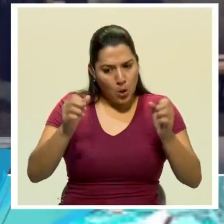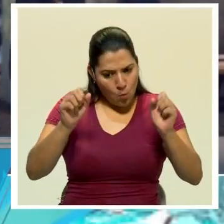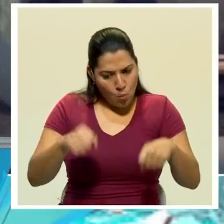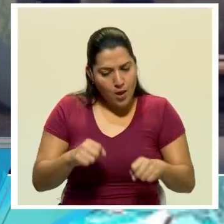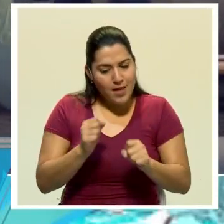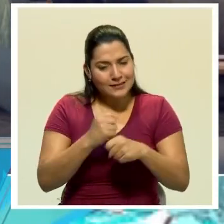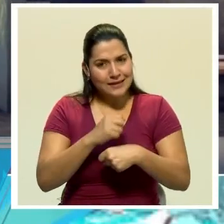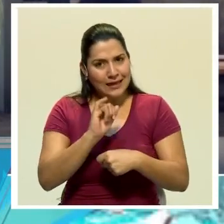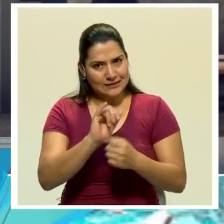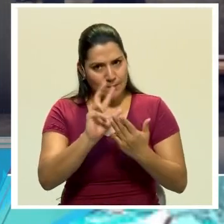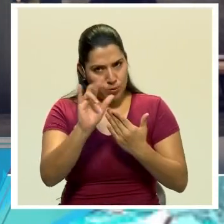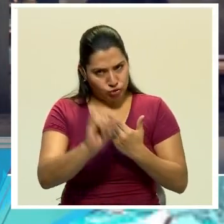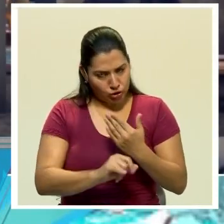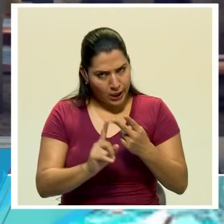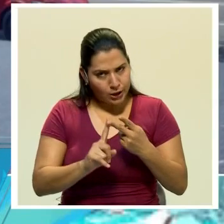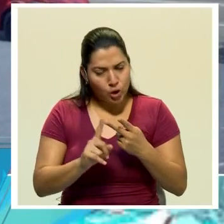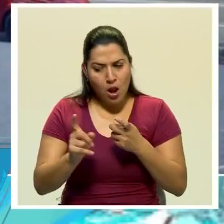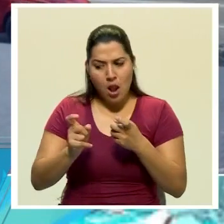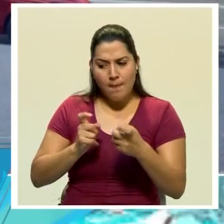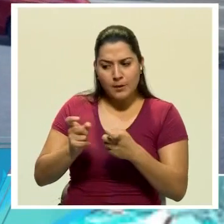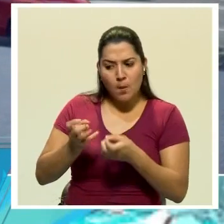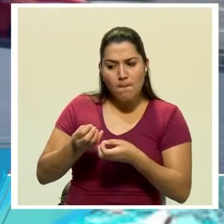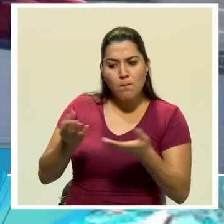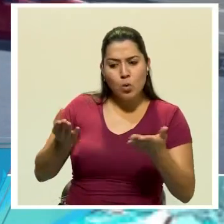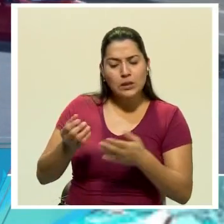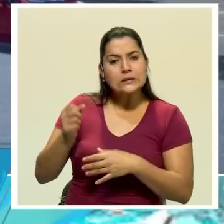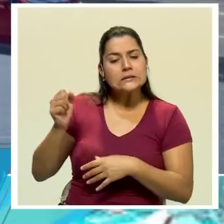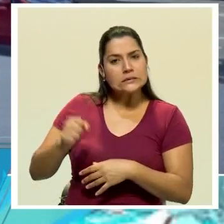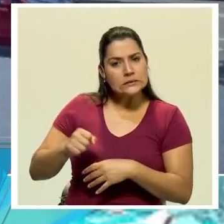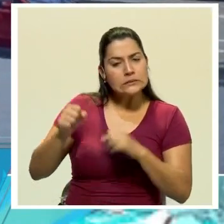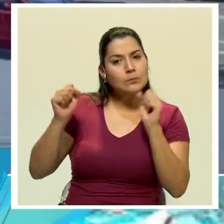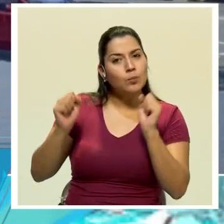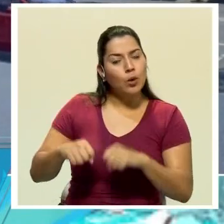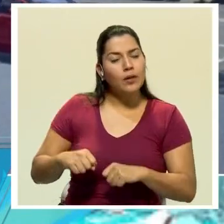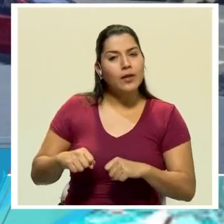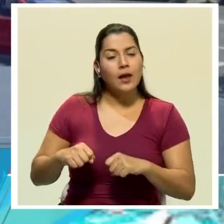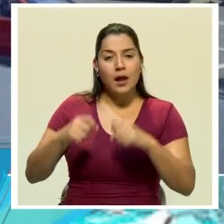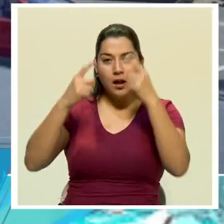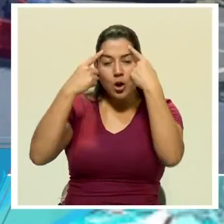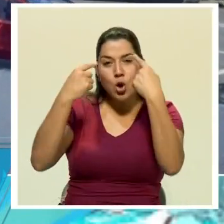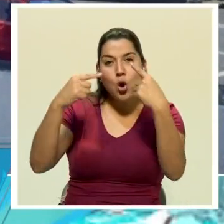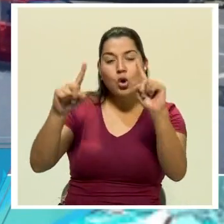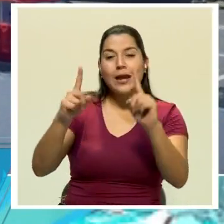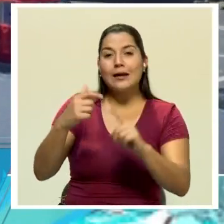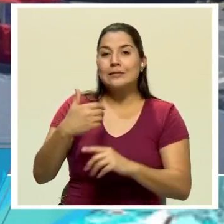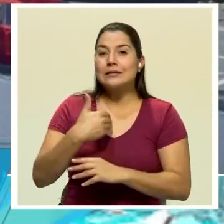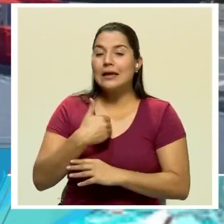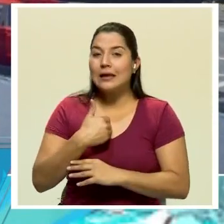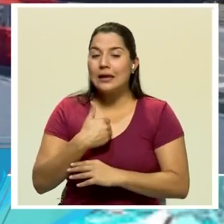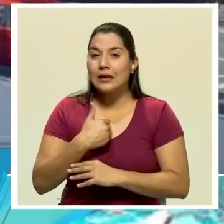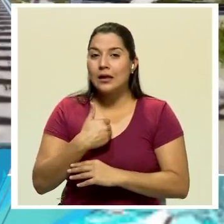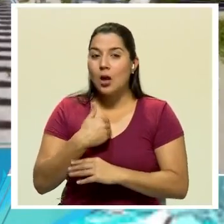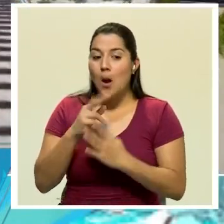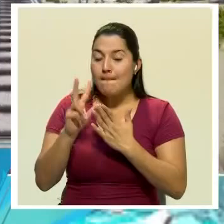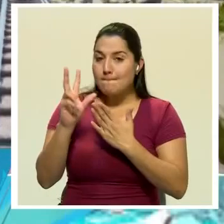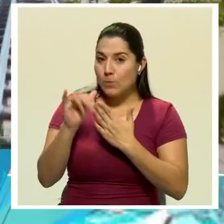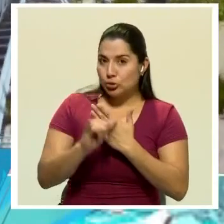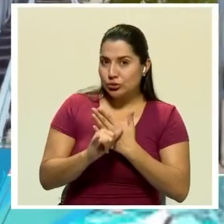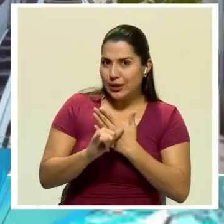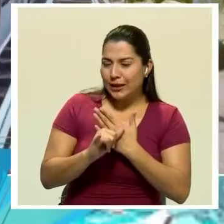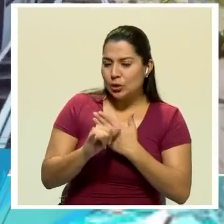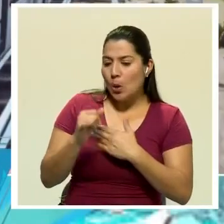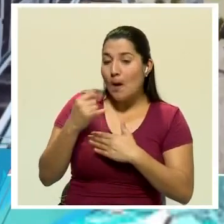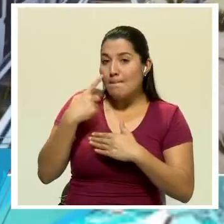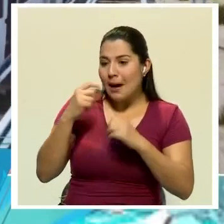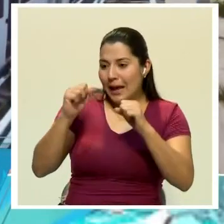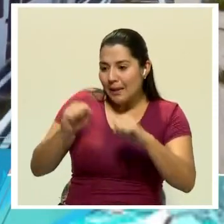de esta magnitud, la administración pública sí puede lograr tener un proyecto que le